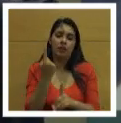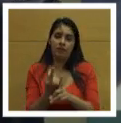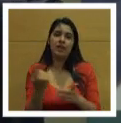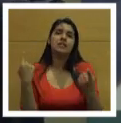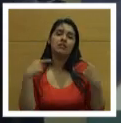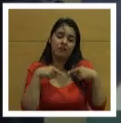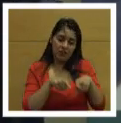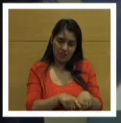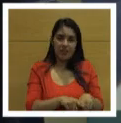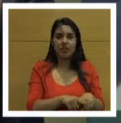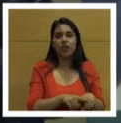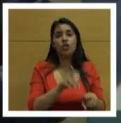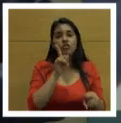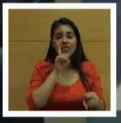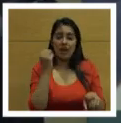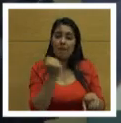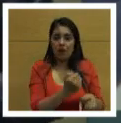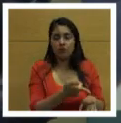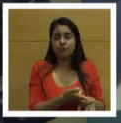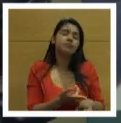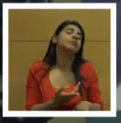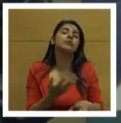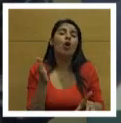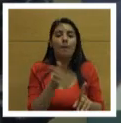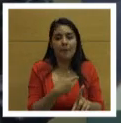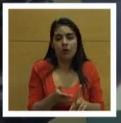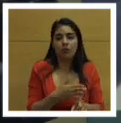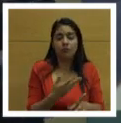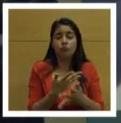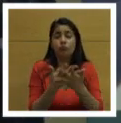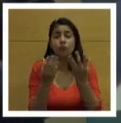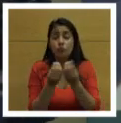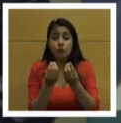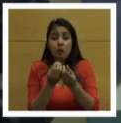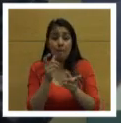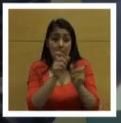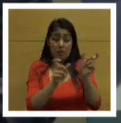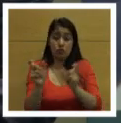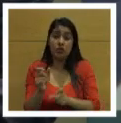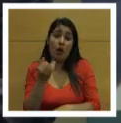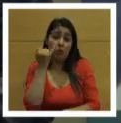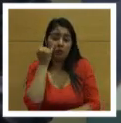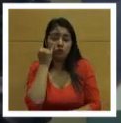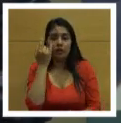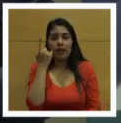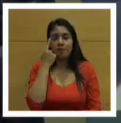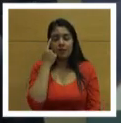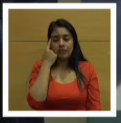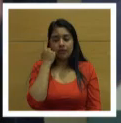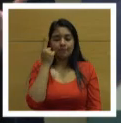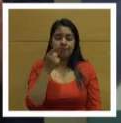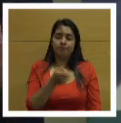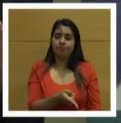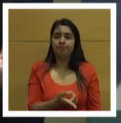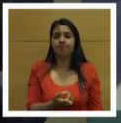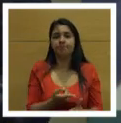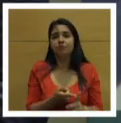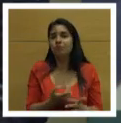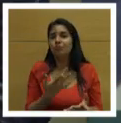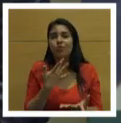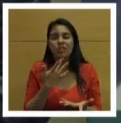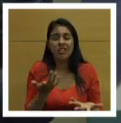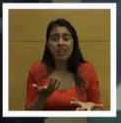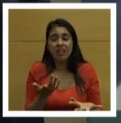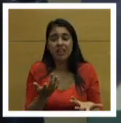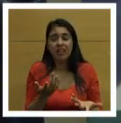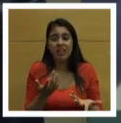veces, digamos, a varias instituciones y personas puede parecerle que la persona se está retractando por cualquier otra